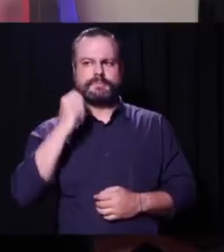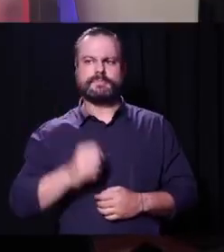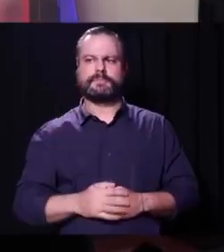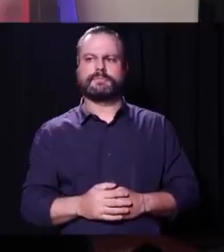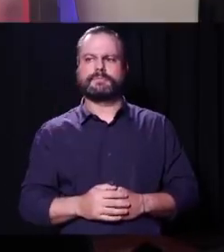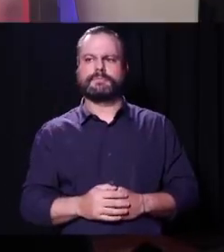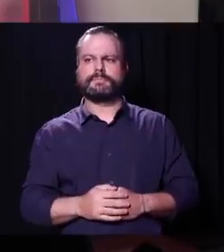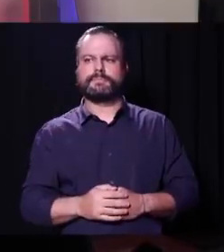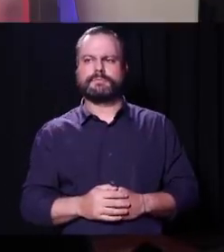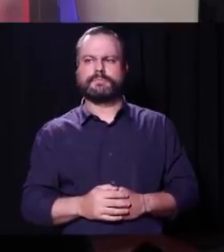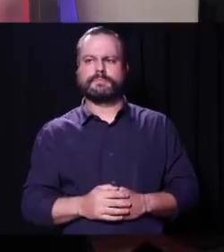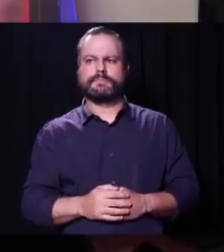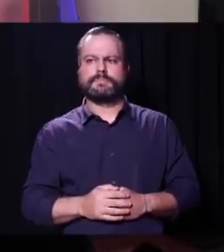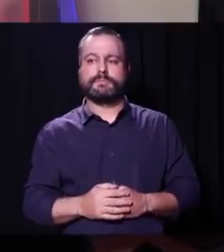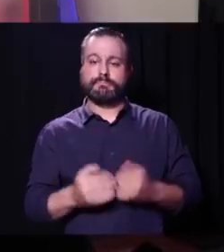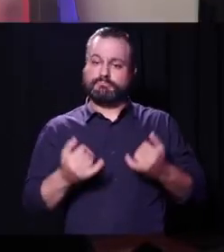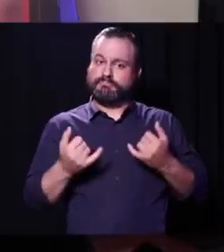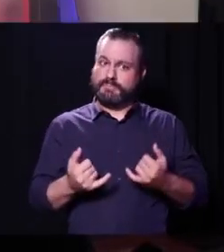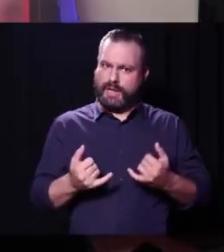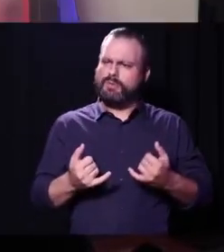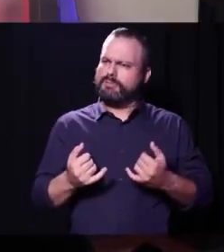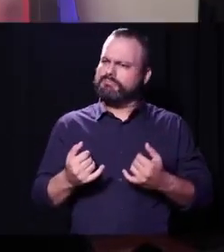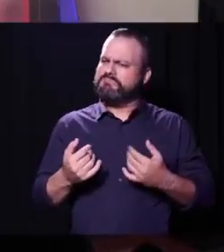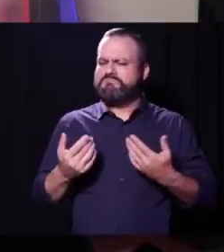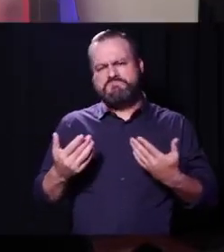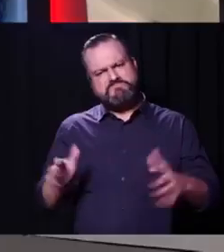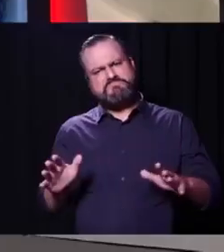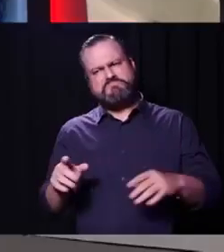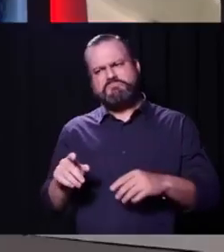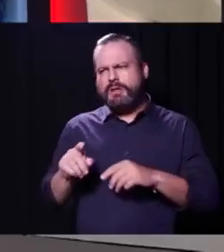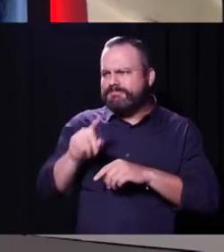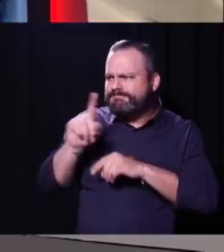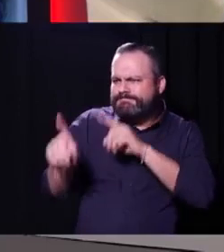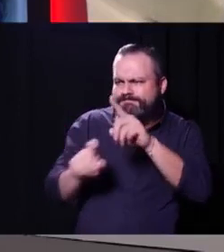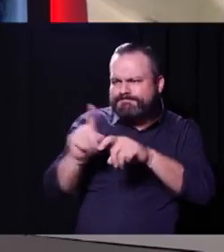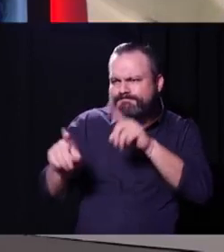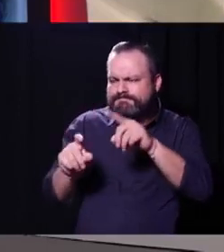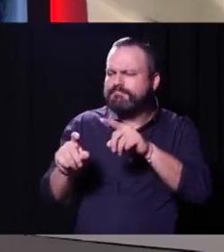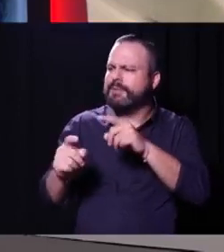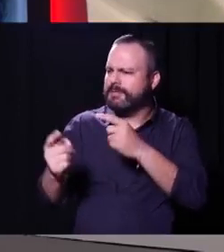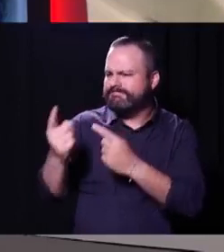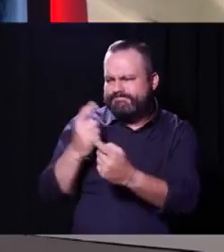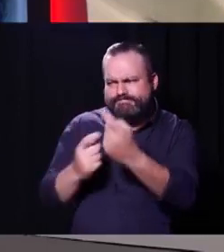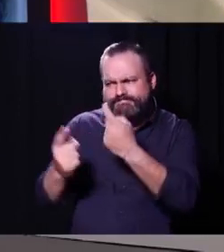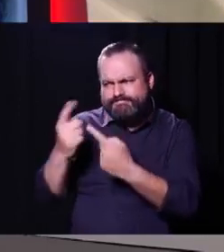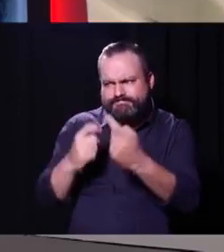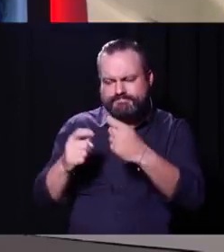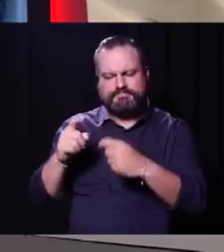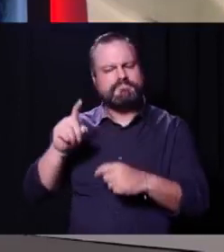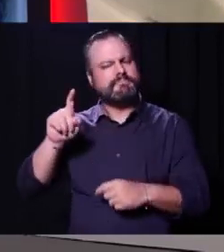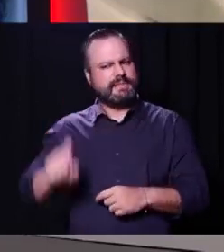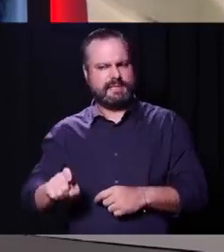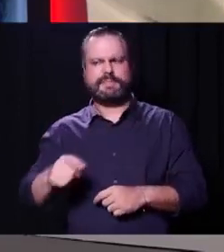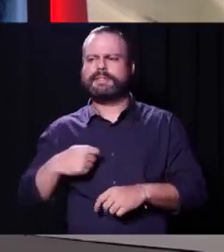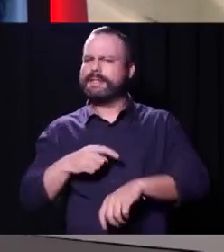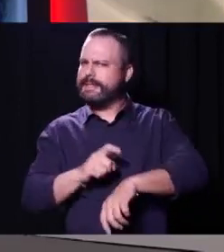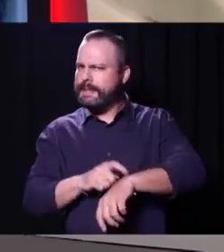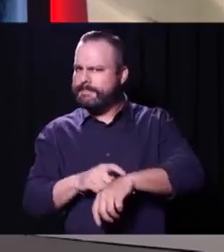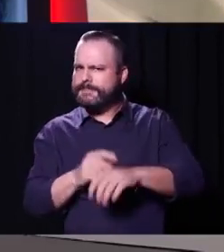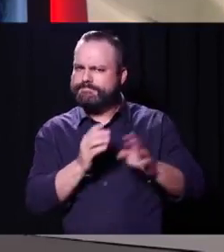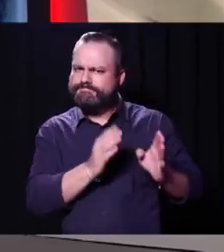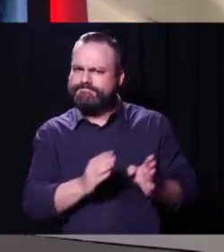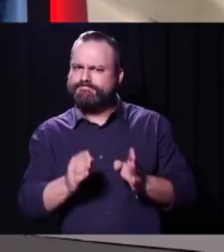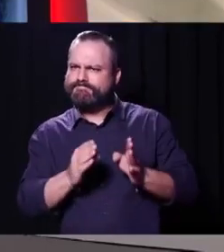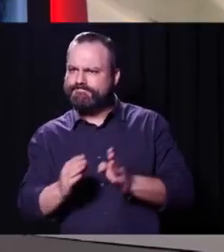dispondrá usted de 4 minutos. De no utilizarlos en su contestación, los periodistas podrán formularle